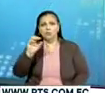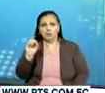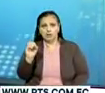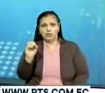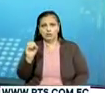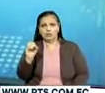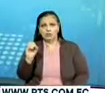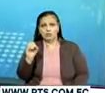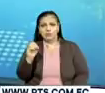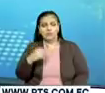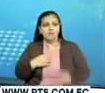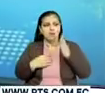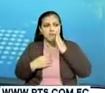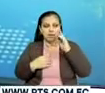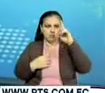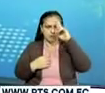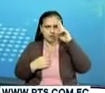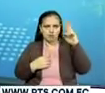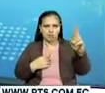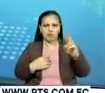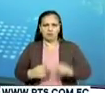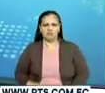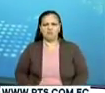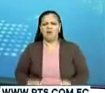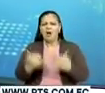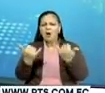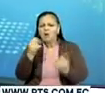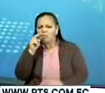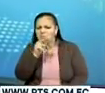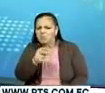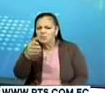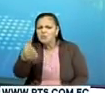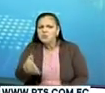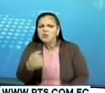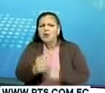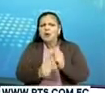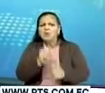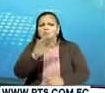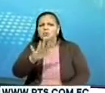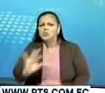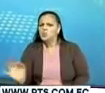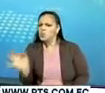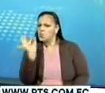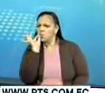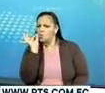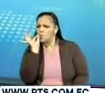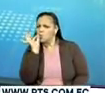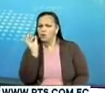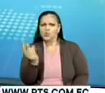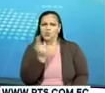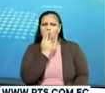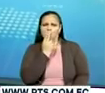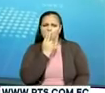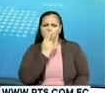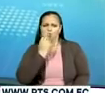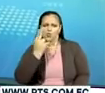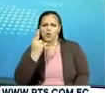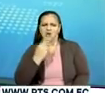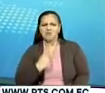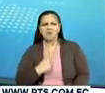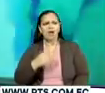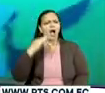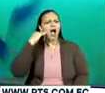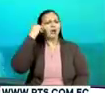Pero ahora, a los 5 años, vea, delante de quien les dé la gana. De quien les dé la gana. Vamos con más